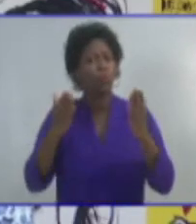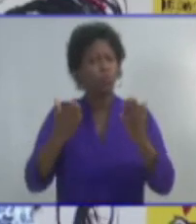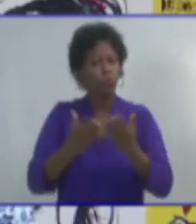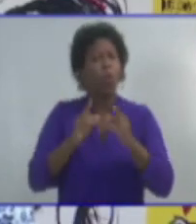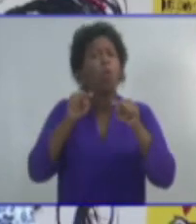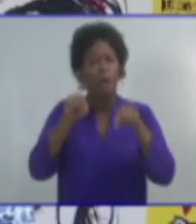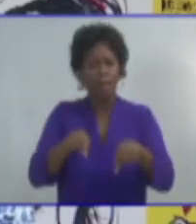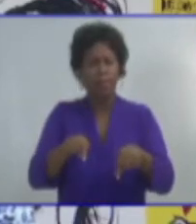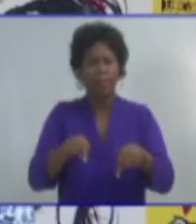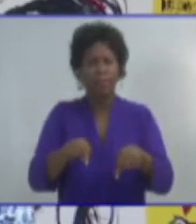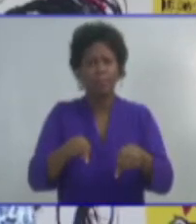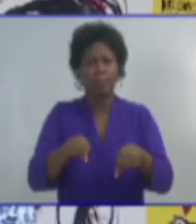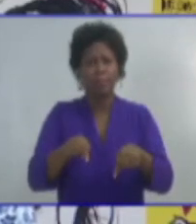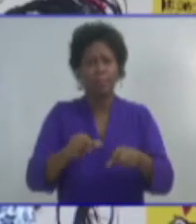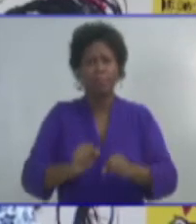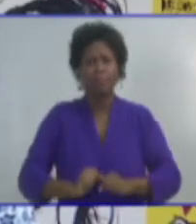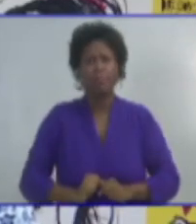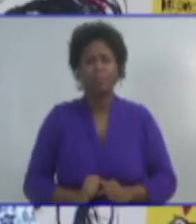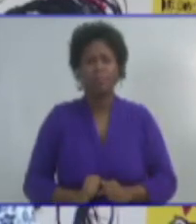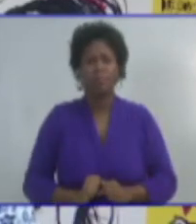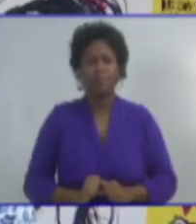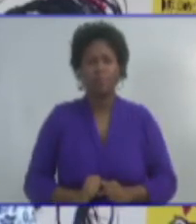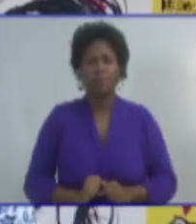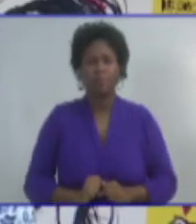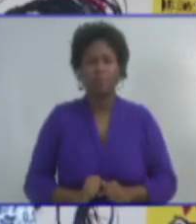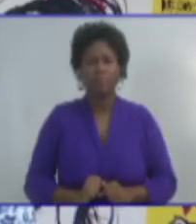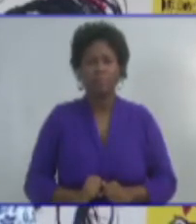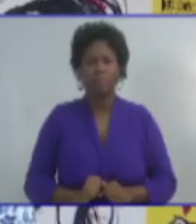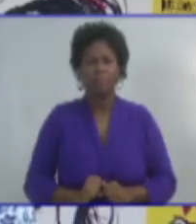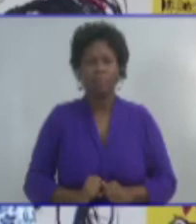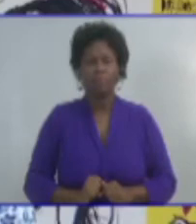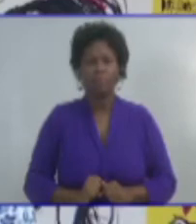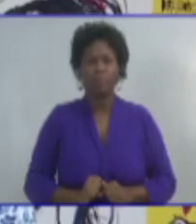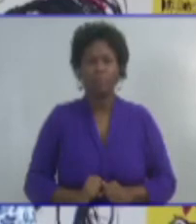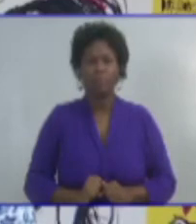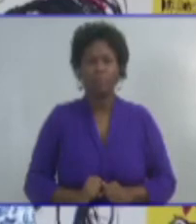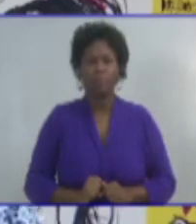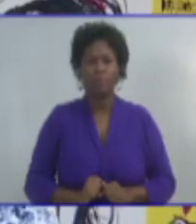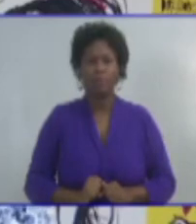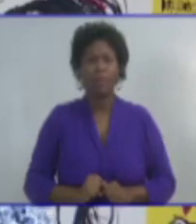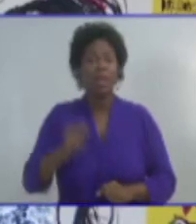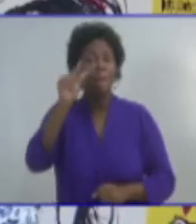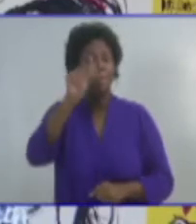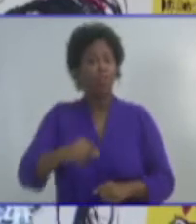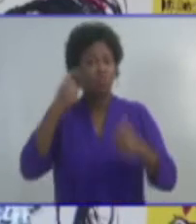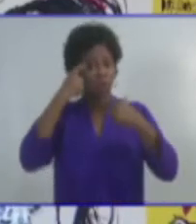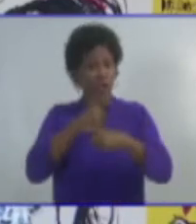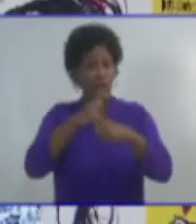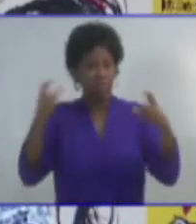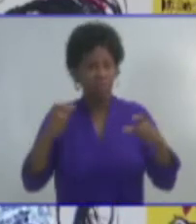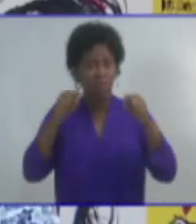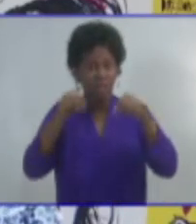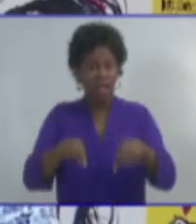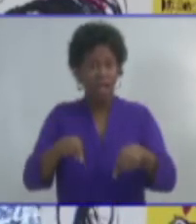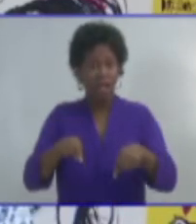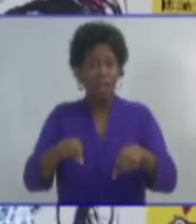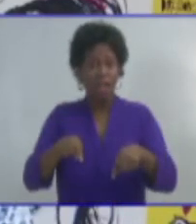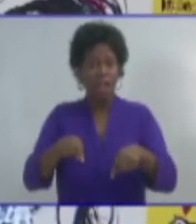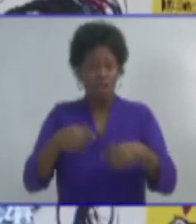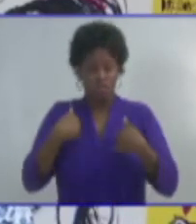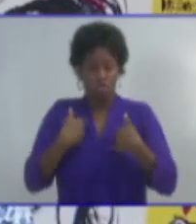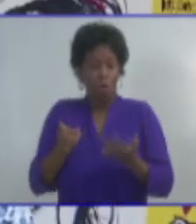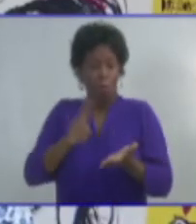sentido. Y en definitiva, la intelectualidad, que es a la cual yo